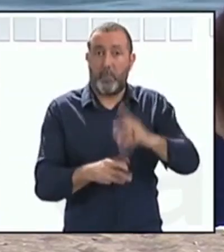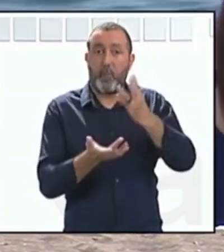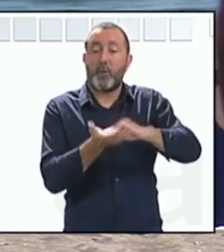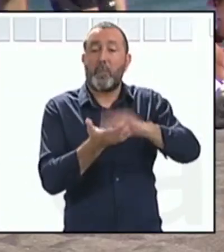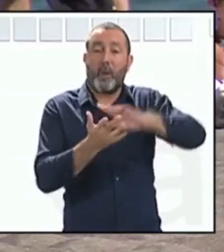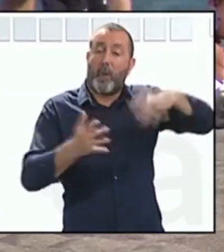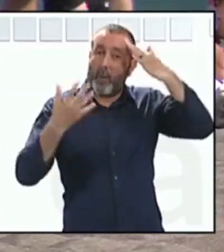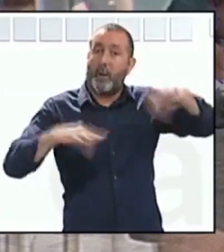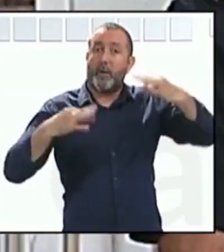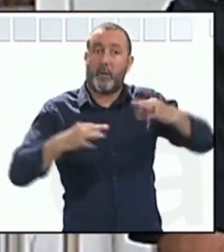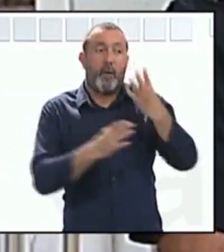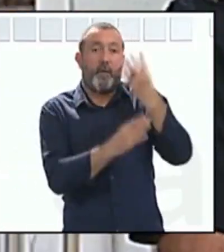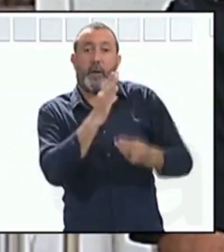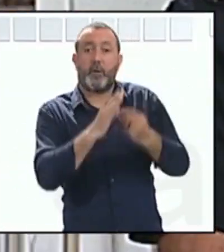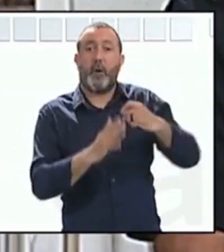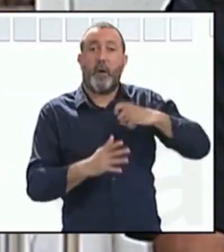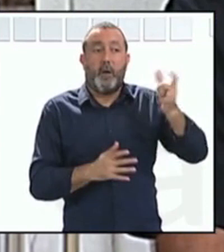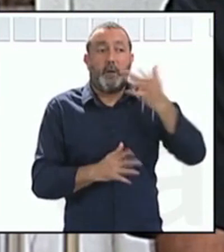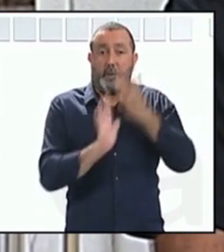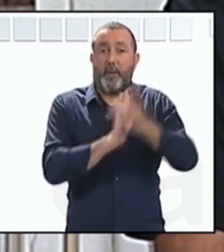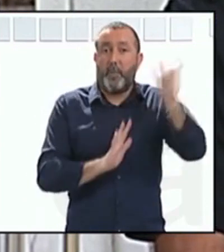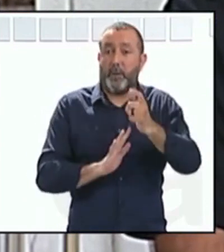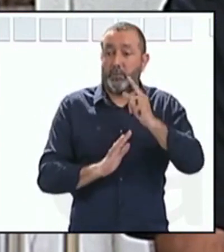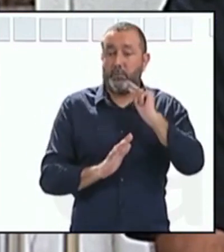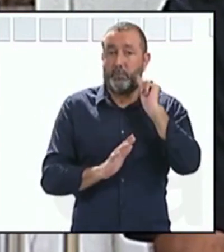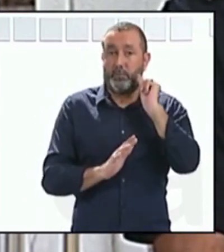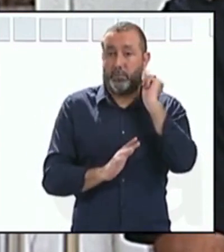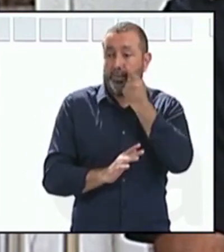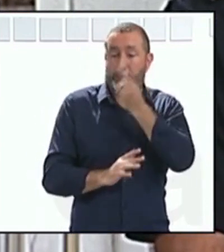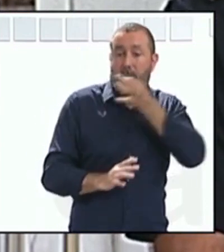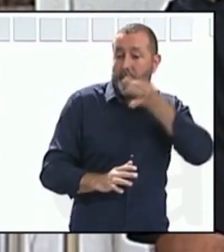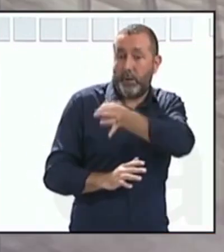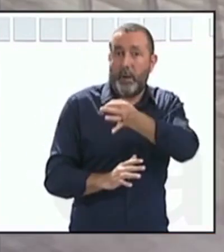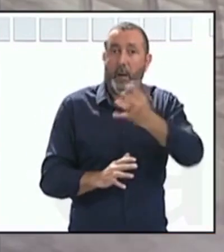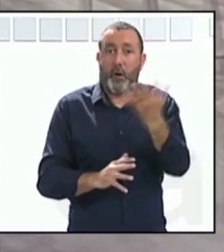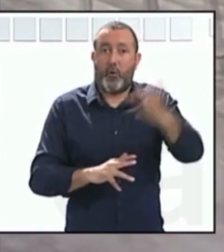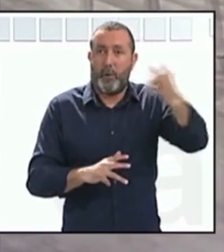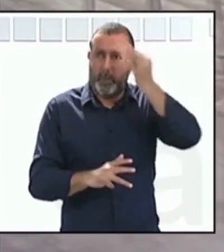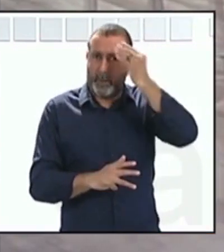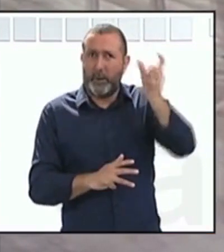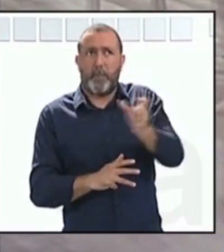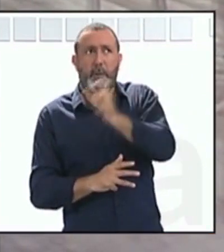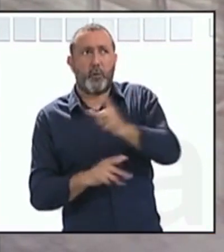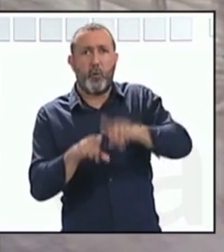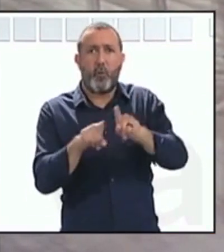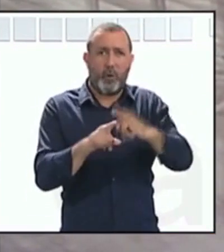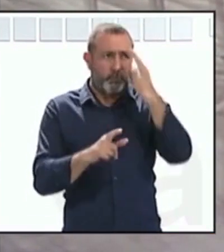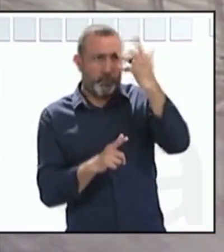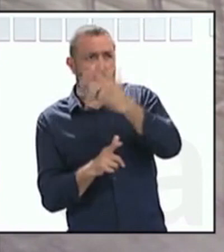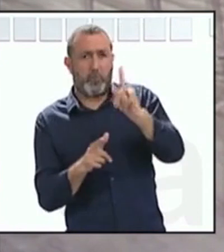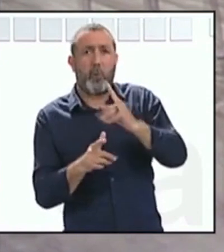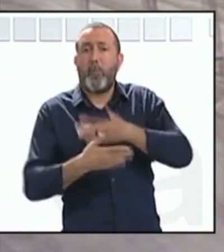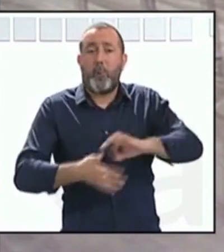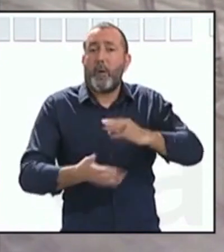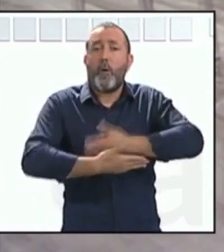esas pequeñas fisuras las aprovechan los amigos de lo ajeno, que son personas totalmente normales. Aquí no estamos pensando, uy, qué persona más sospechosa, qué tal. Puede